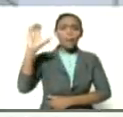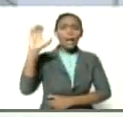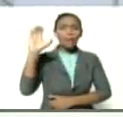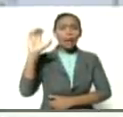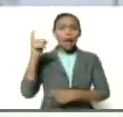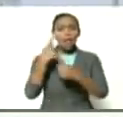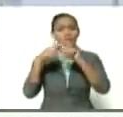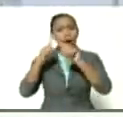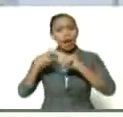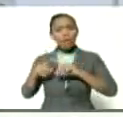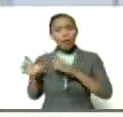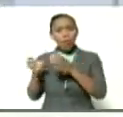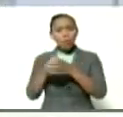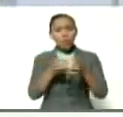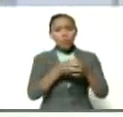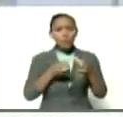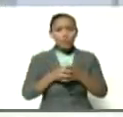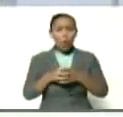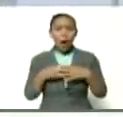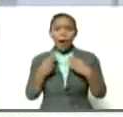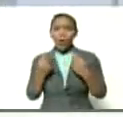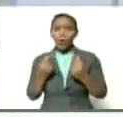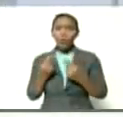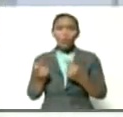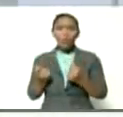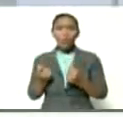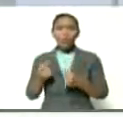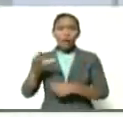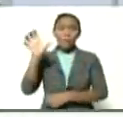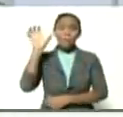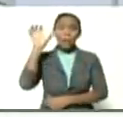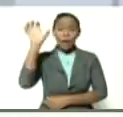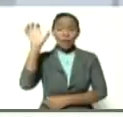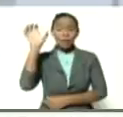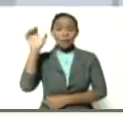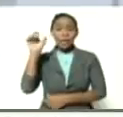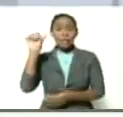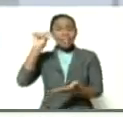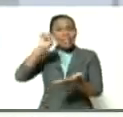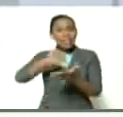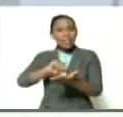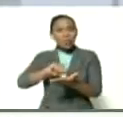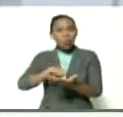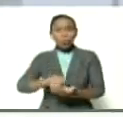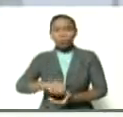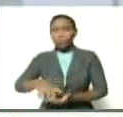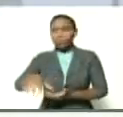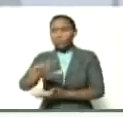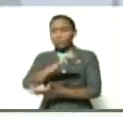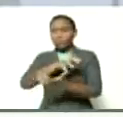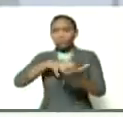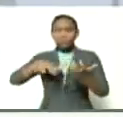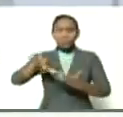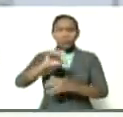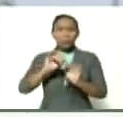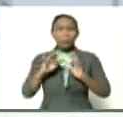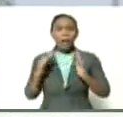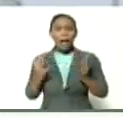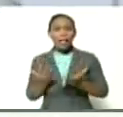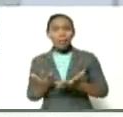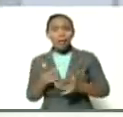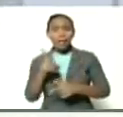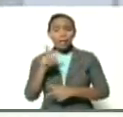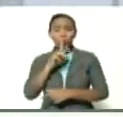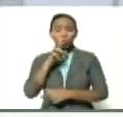los distintos sectores económicos del país en medio de una terrible pandemia que ha azotado a